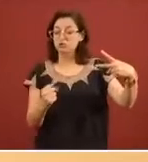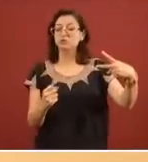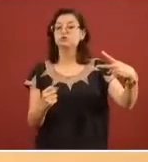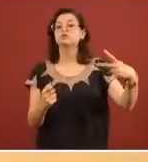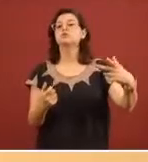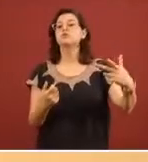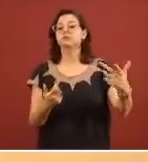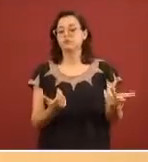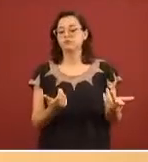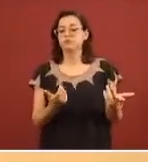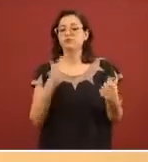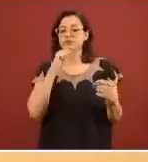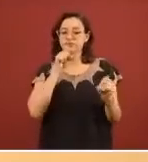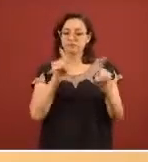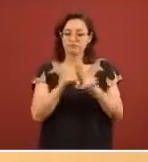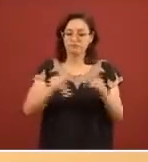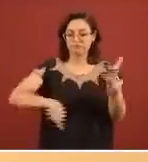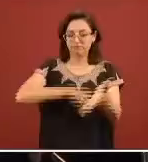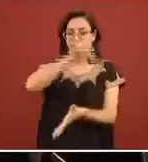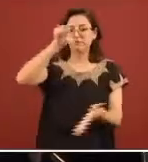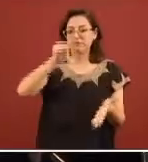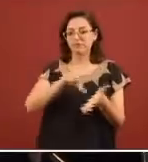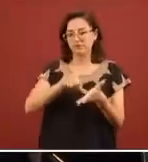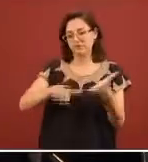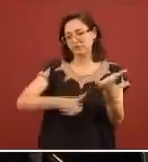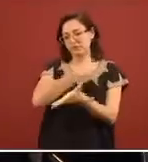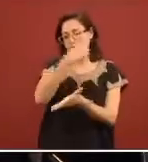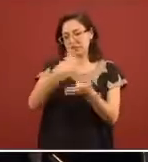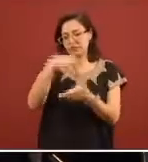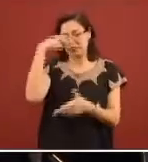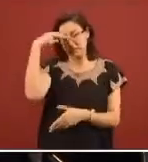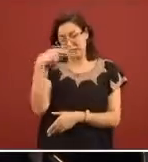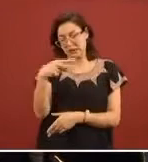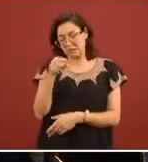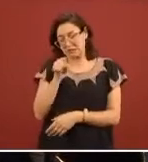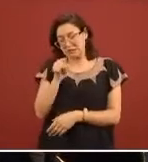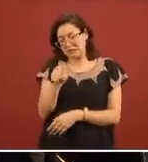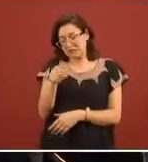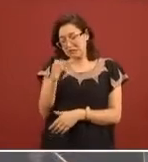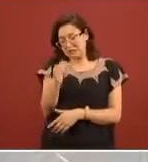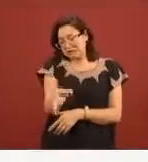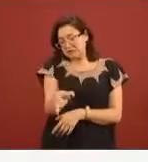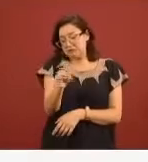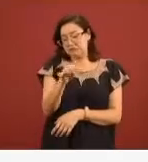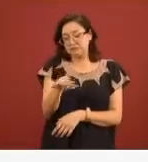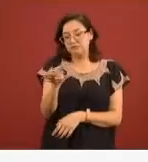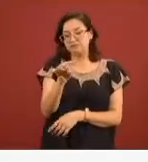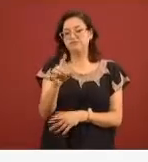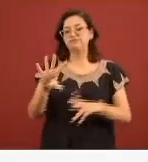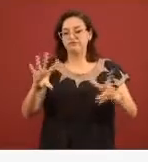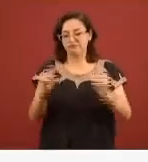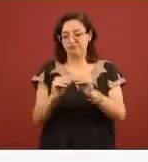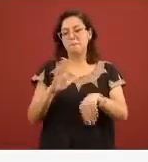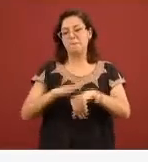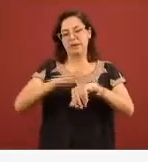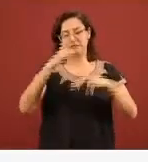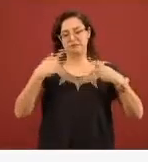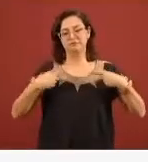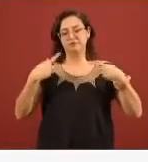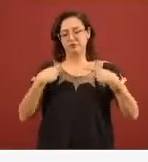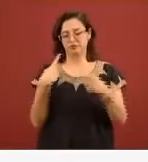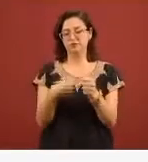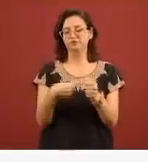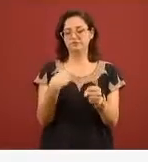Sur, lógicamente la Ciudad de México, que es el pequeño puntito que vemos al centro, representan la mayor tasa